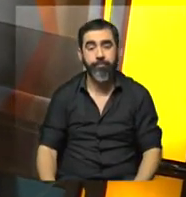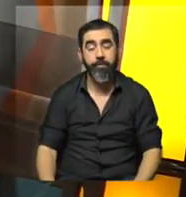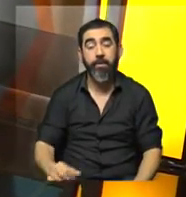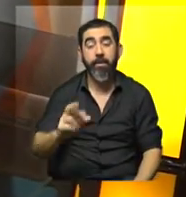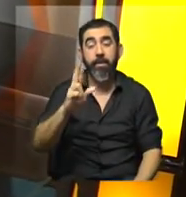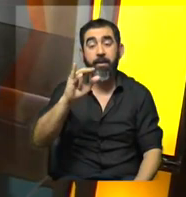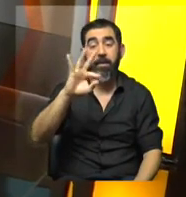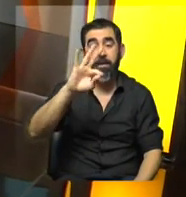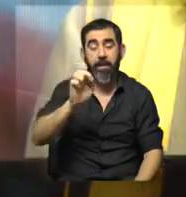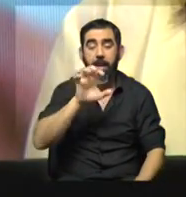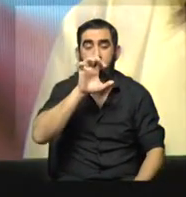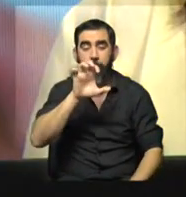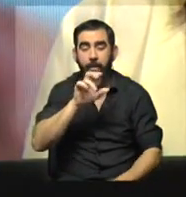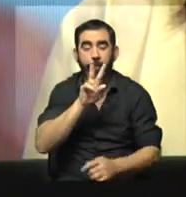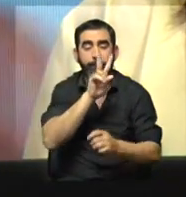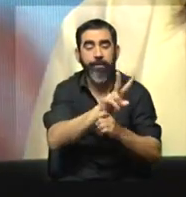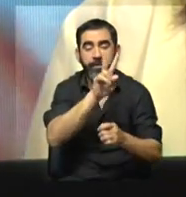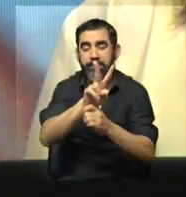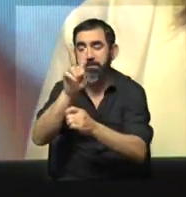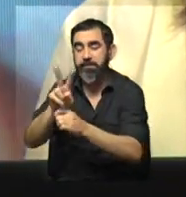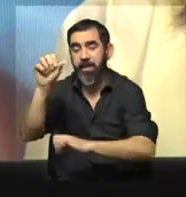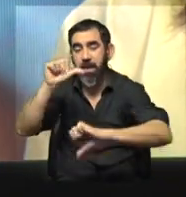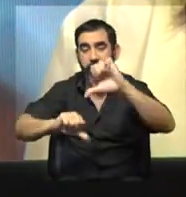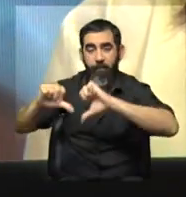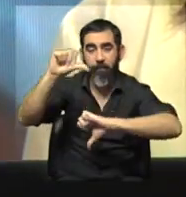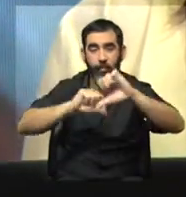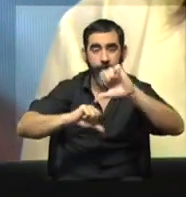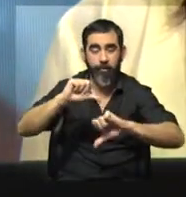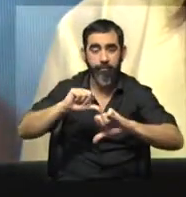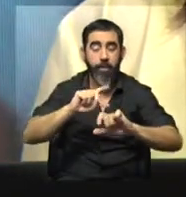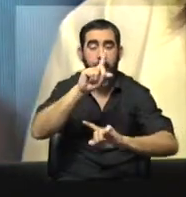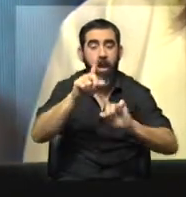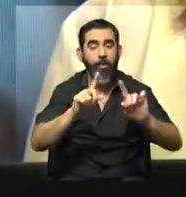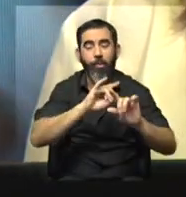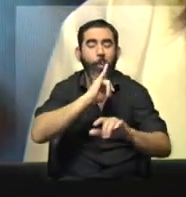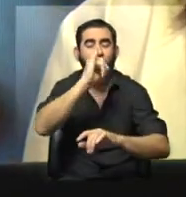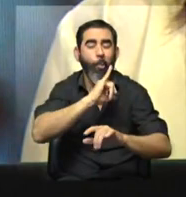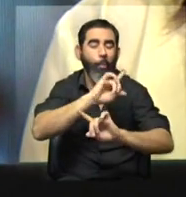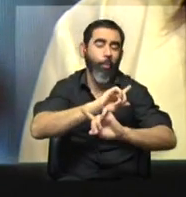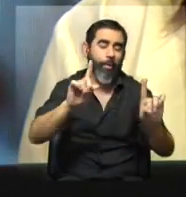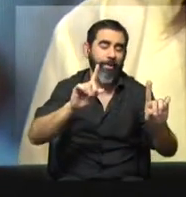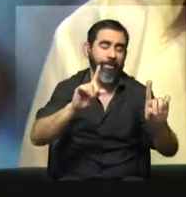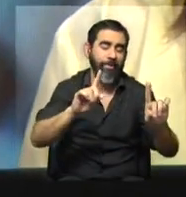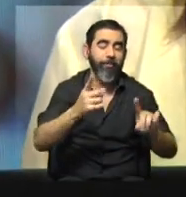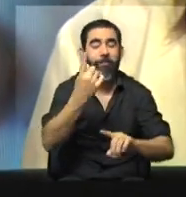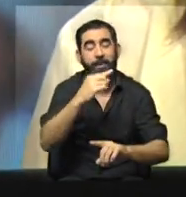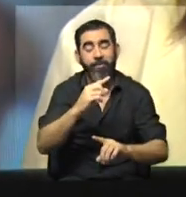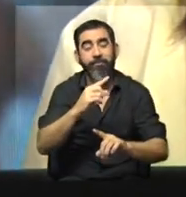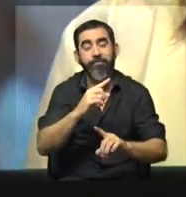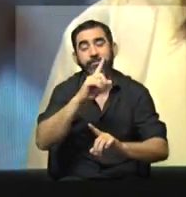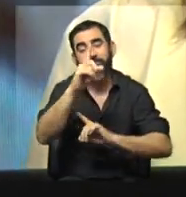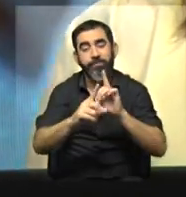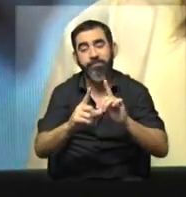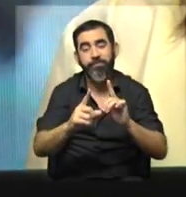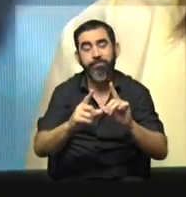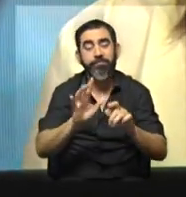perro van por distintos laboratorios y bueno, en uno no le vamos a contar porque si no le estaríamos spoileando la obra, pero bueno, se